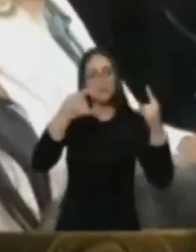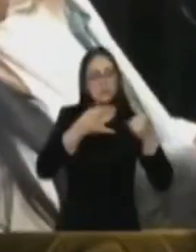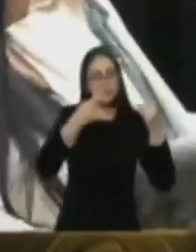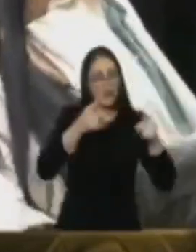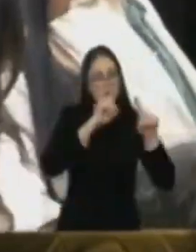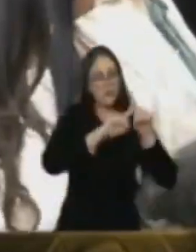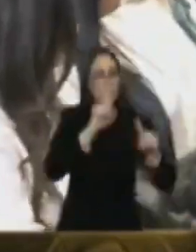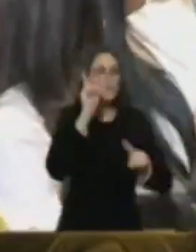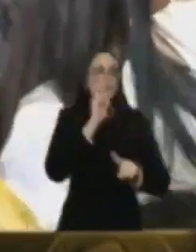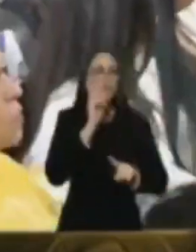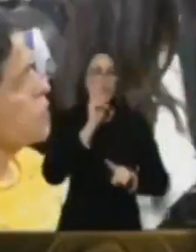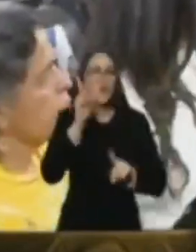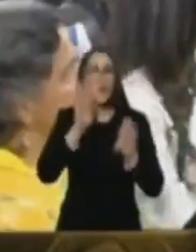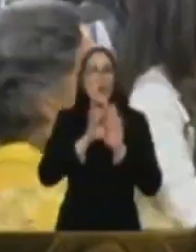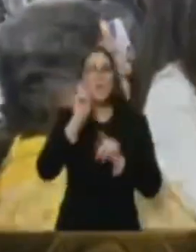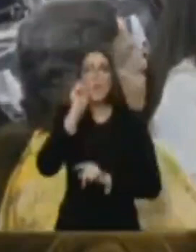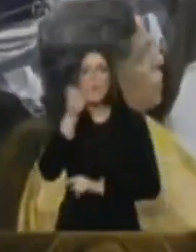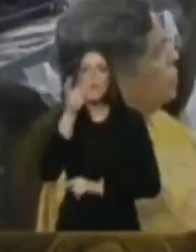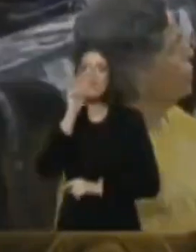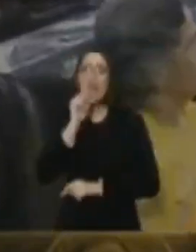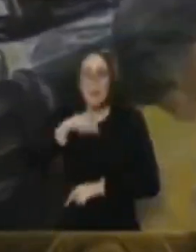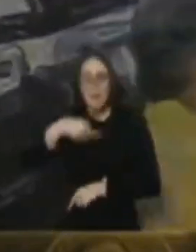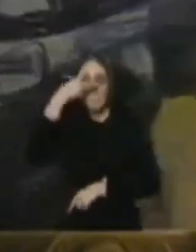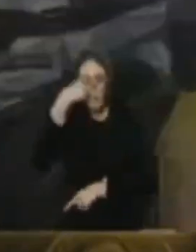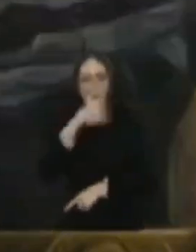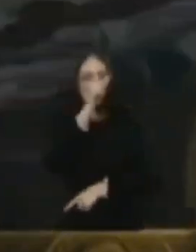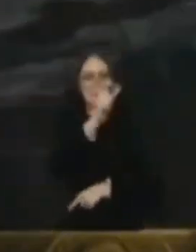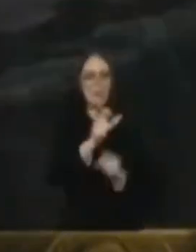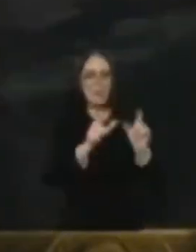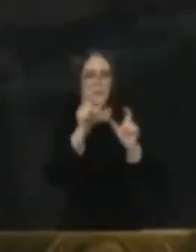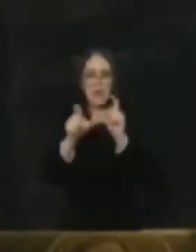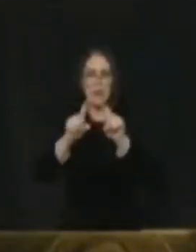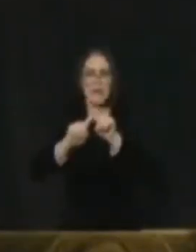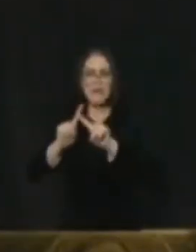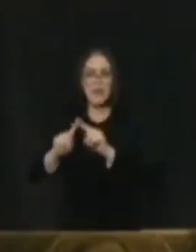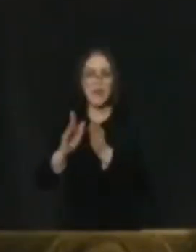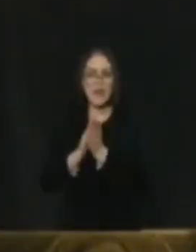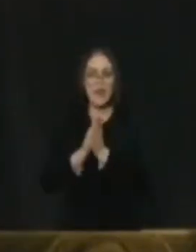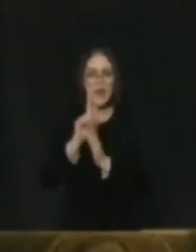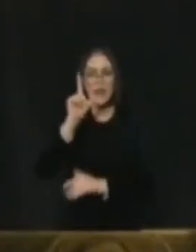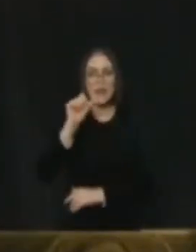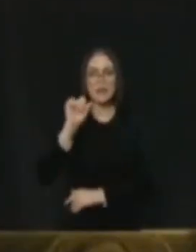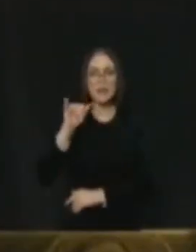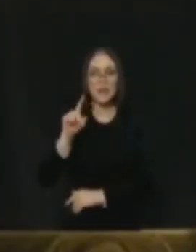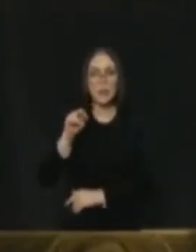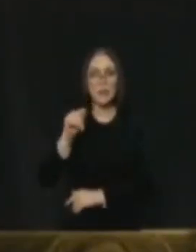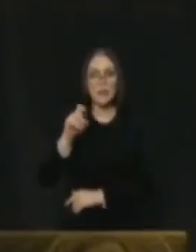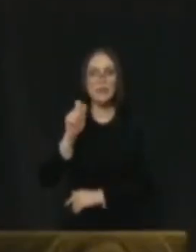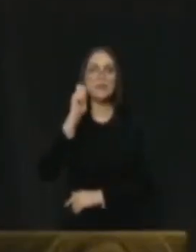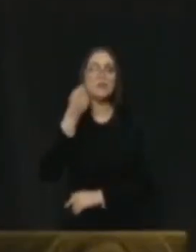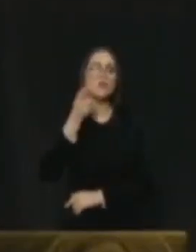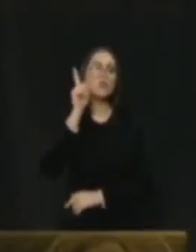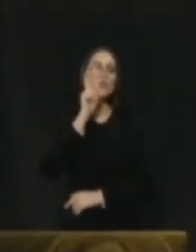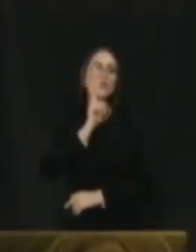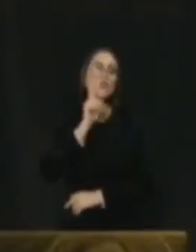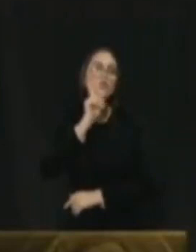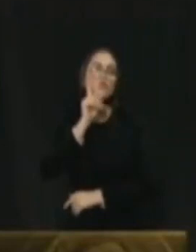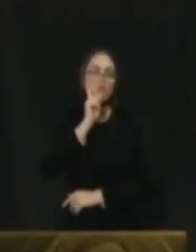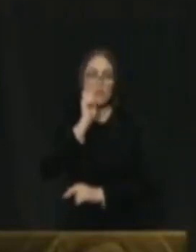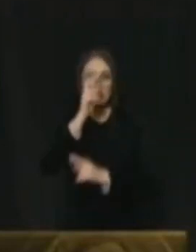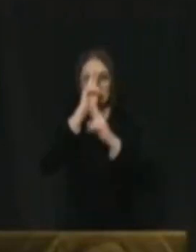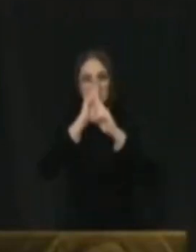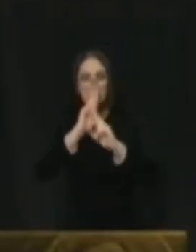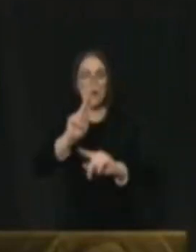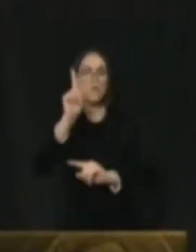femenino en México. Su libro, Las Indómitas, es un homenaje a las mujeres olvidadas, un